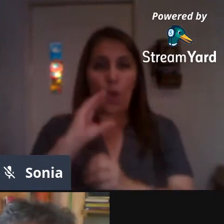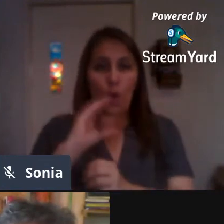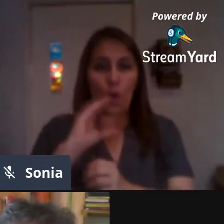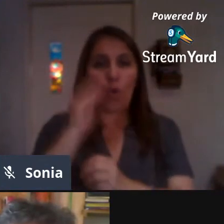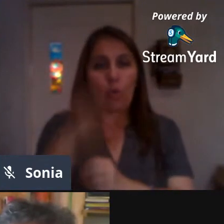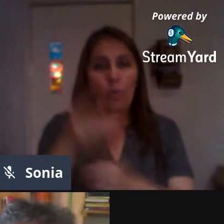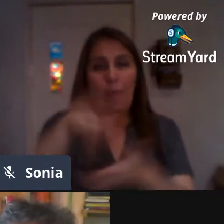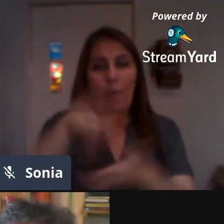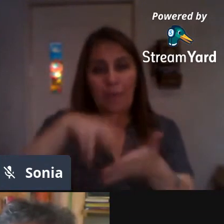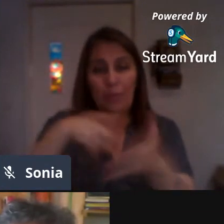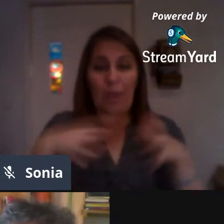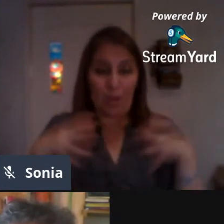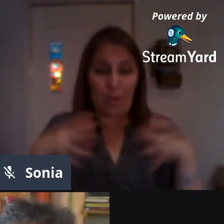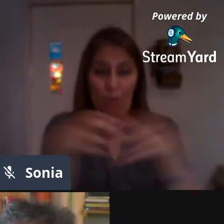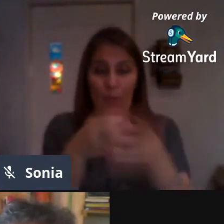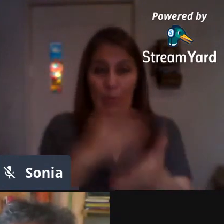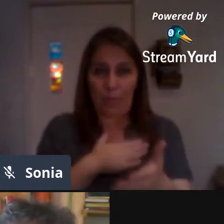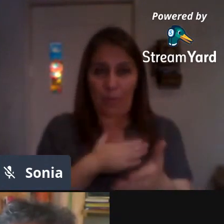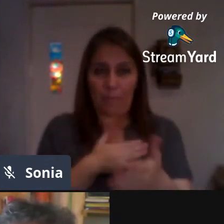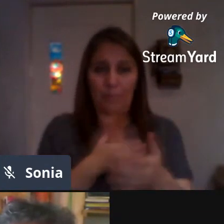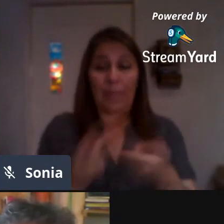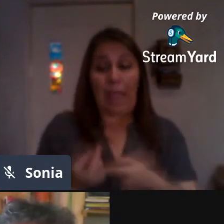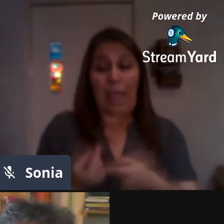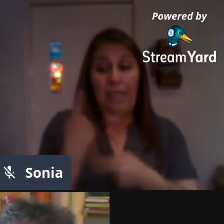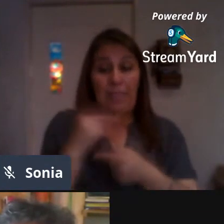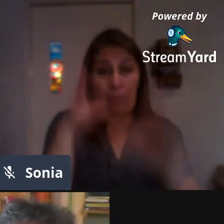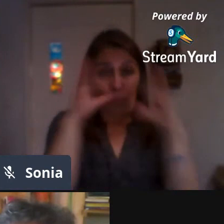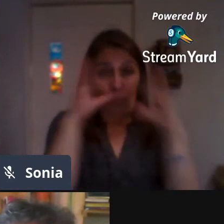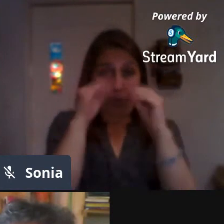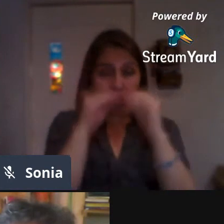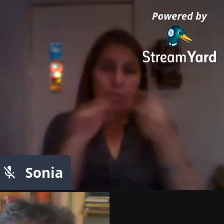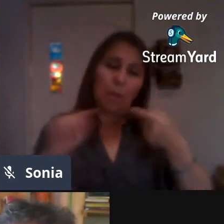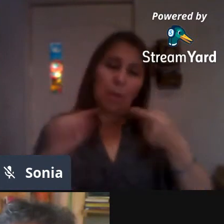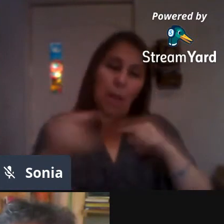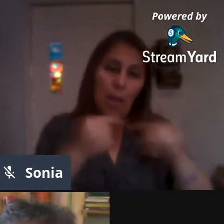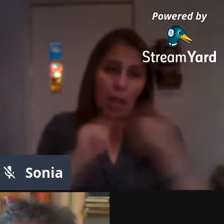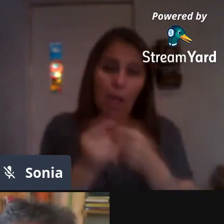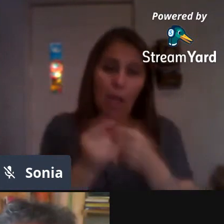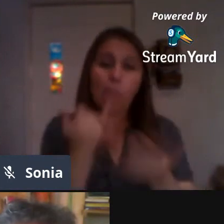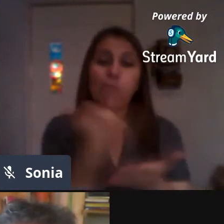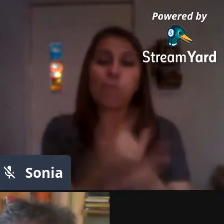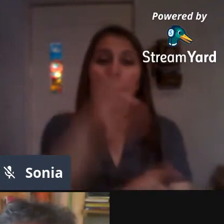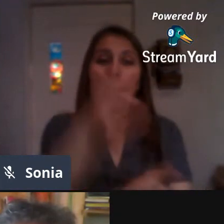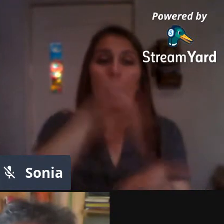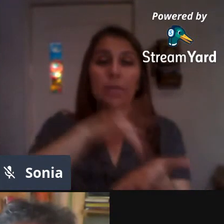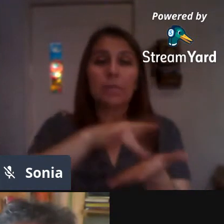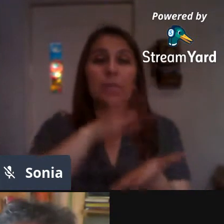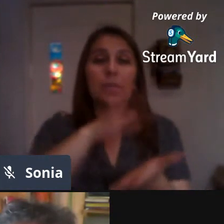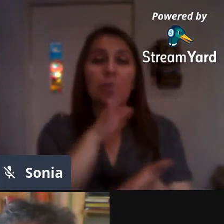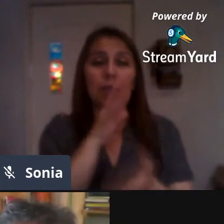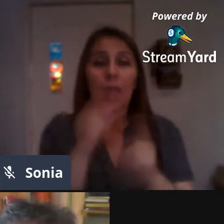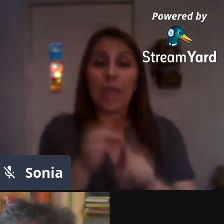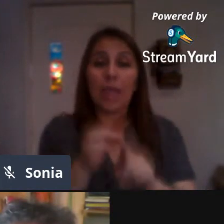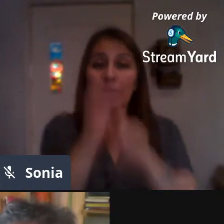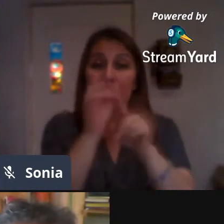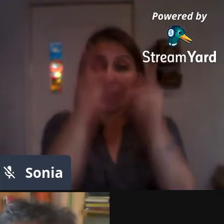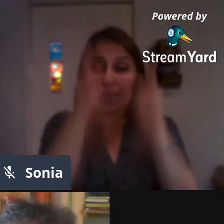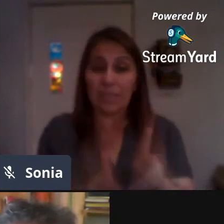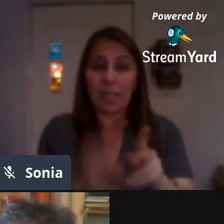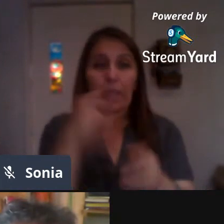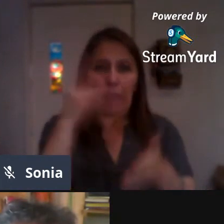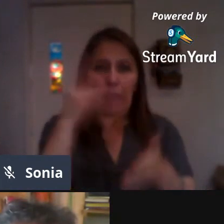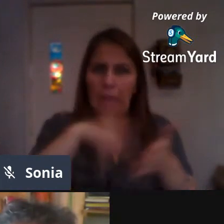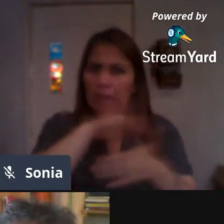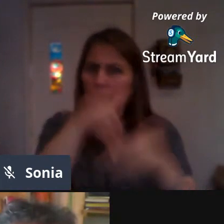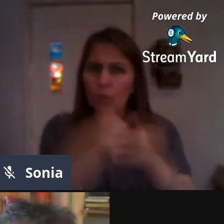de lectores donde hay un especialista que ha estudiado toda la obra de alfredo molano pero también hay un estudiante que